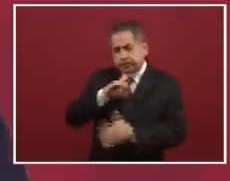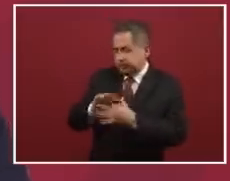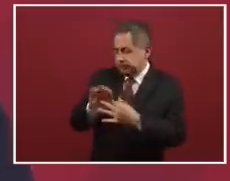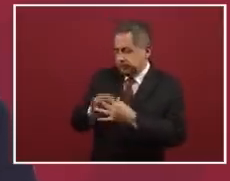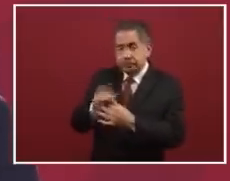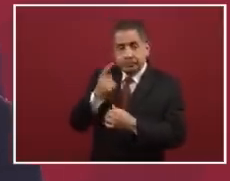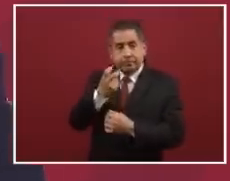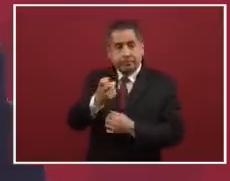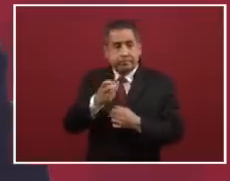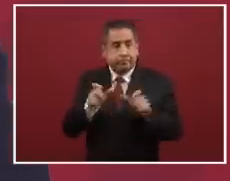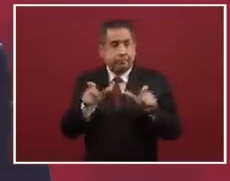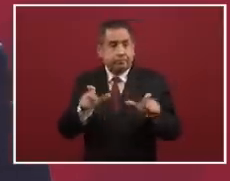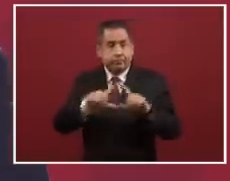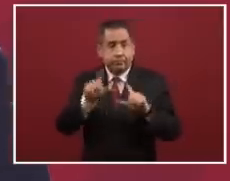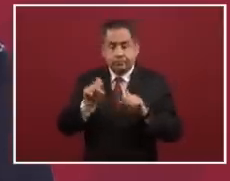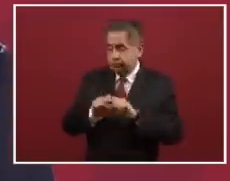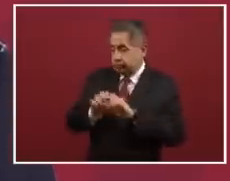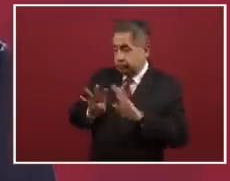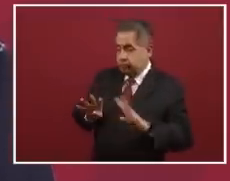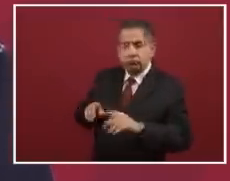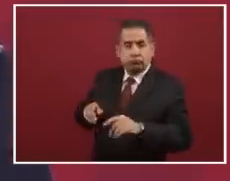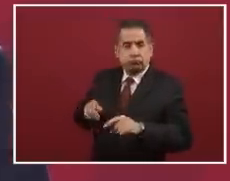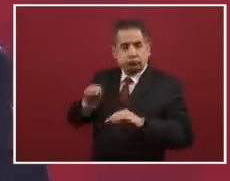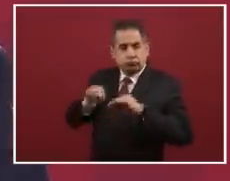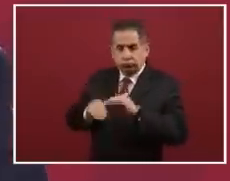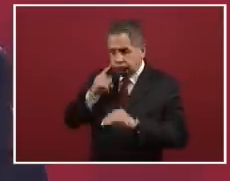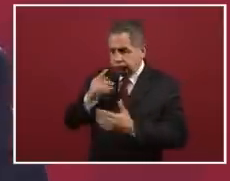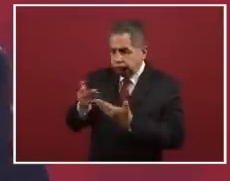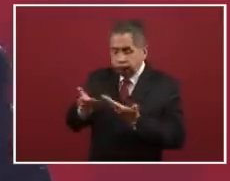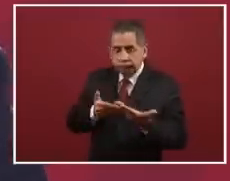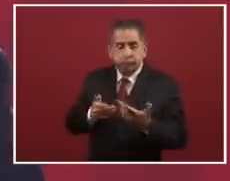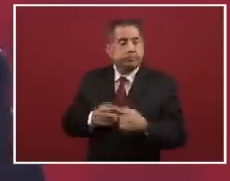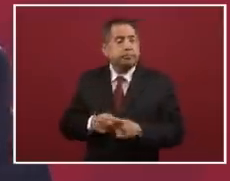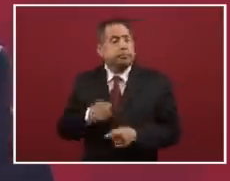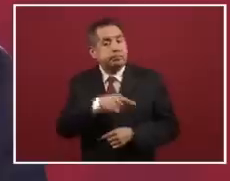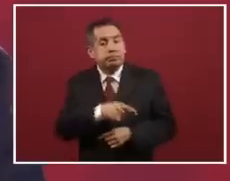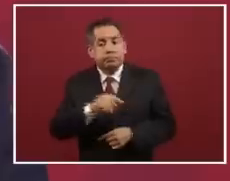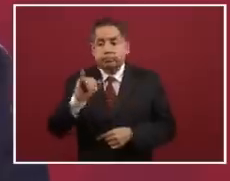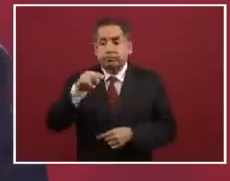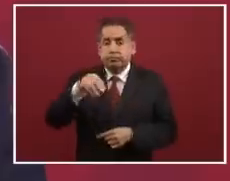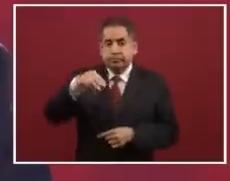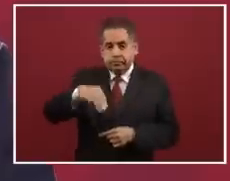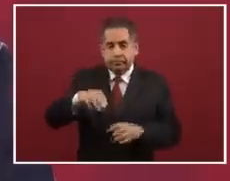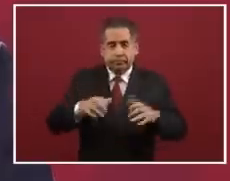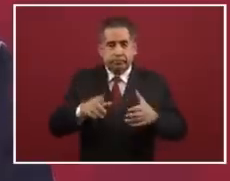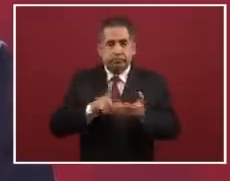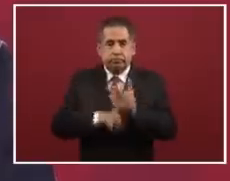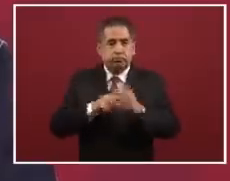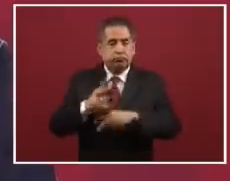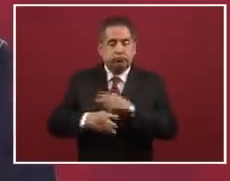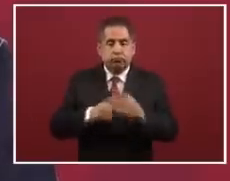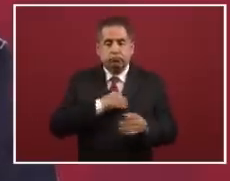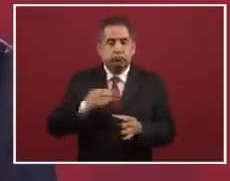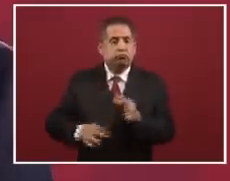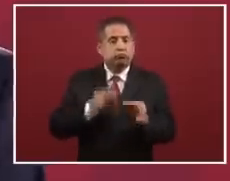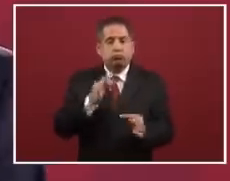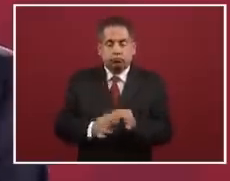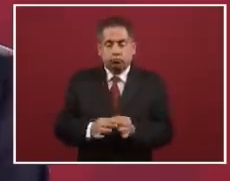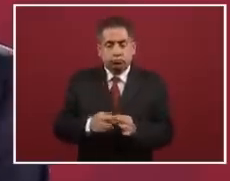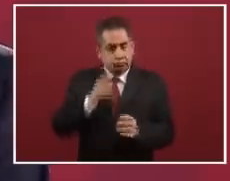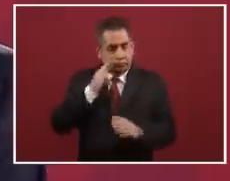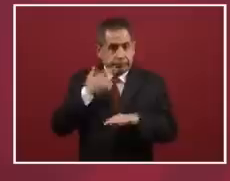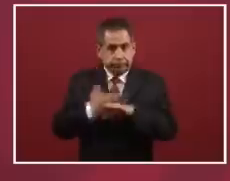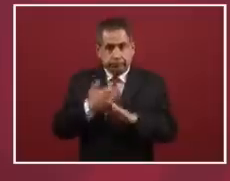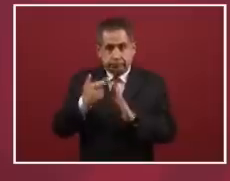despliegue. La parte medular es que el Instituto Nacional de Migración esté en condiciones de cumplir sus tareas. Y eso sí, por eso